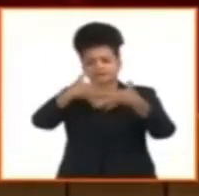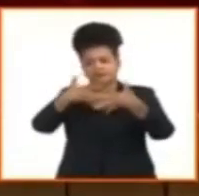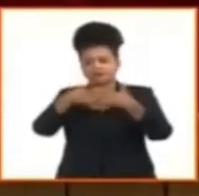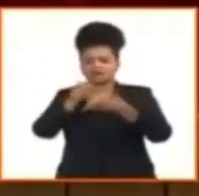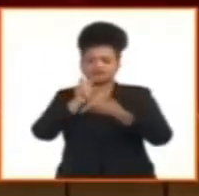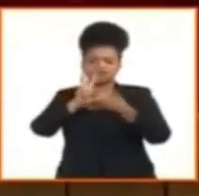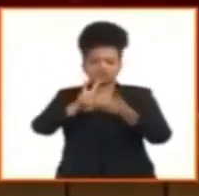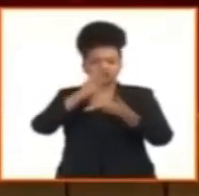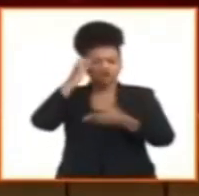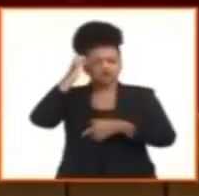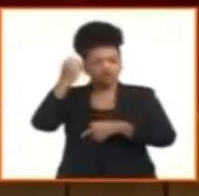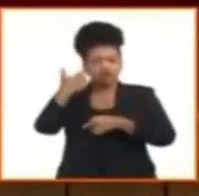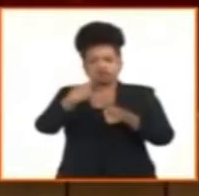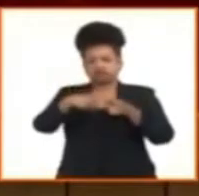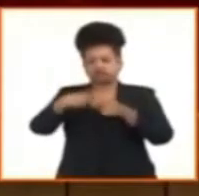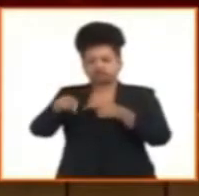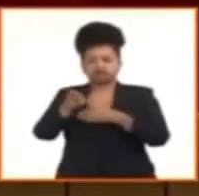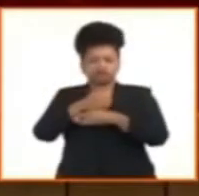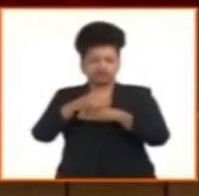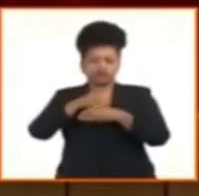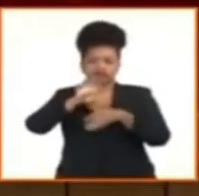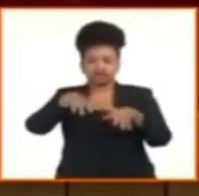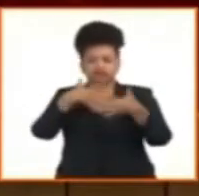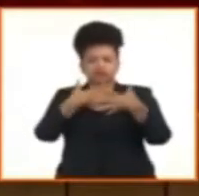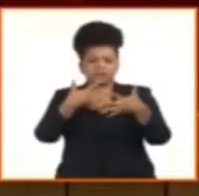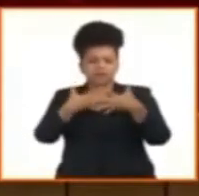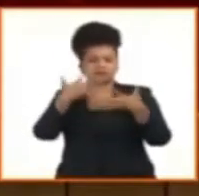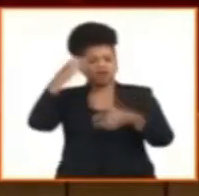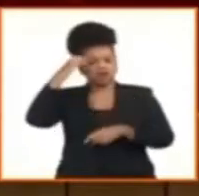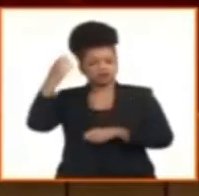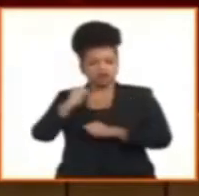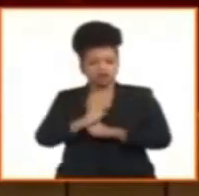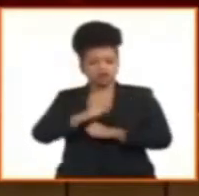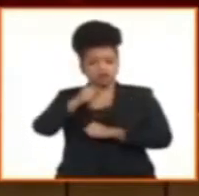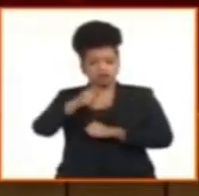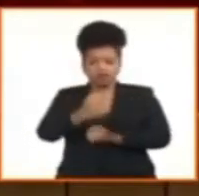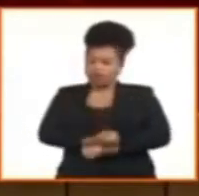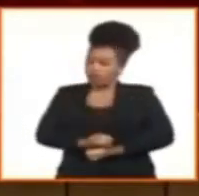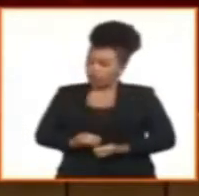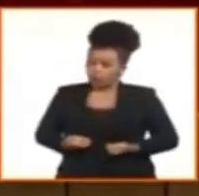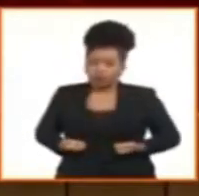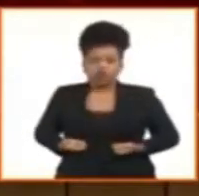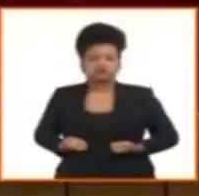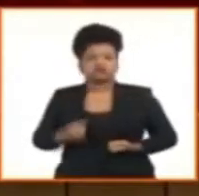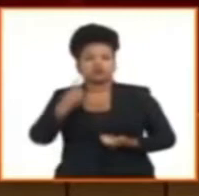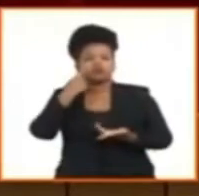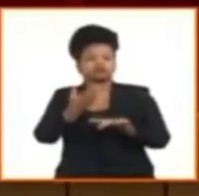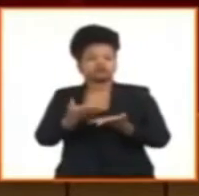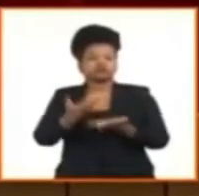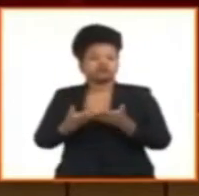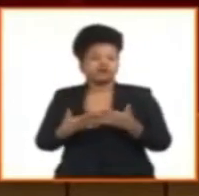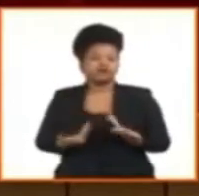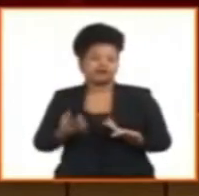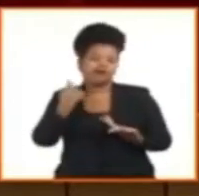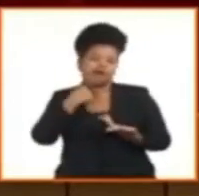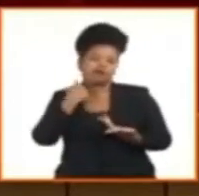Estado y en empresas también no estatales. Apreciaron esfuerzos y comprobaron el efecto de tantos años de